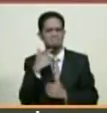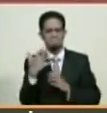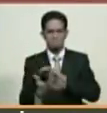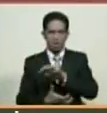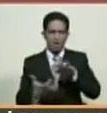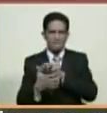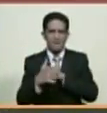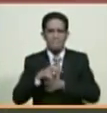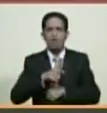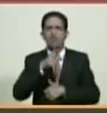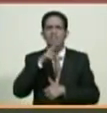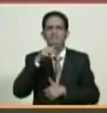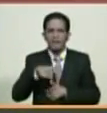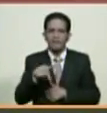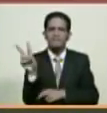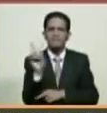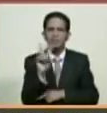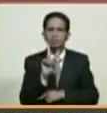humanitaria en Venezuela,